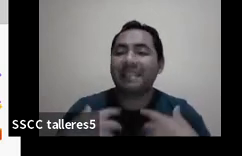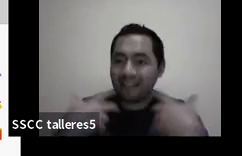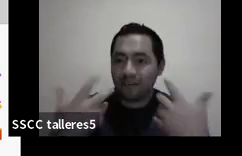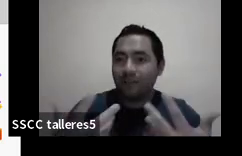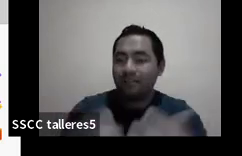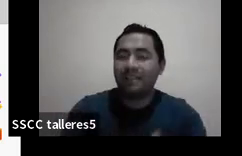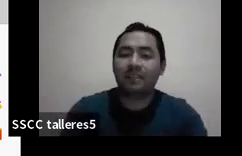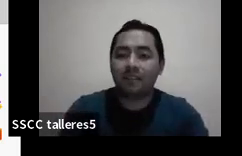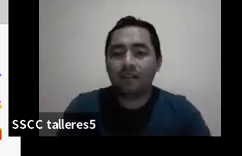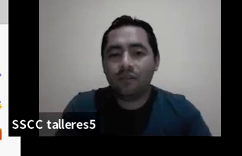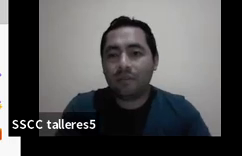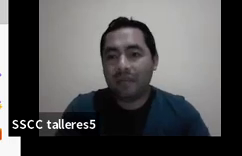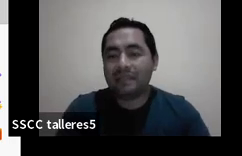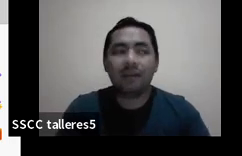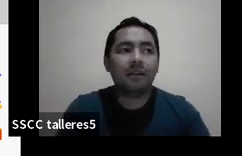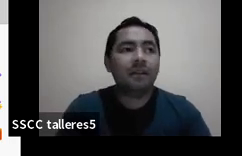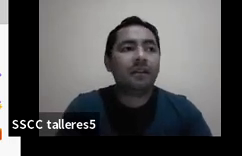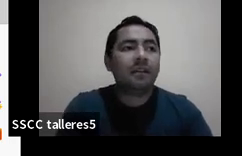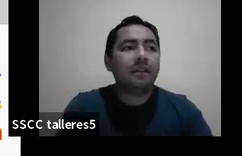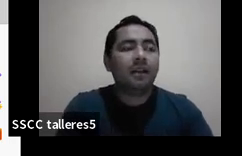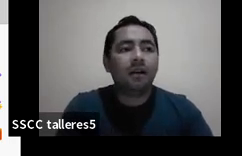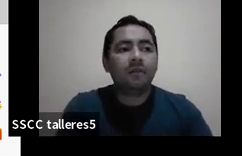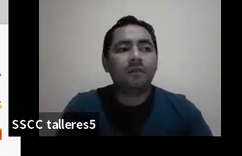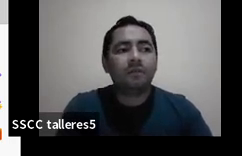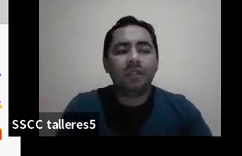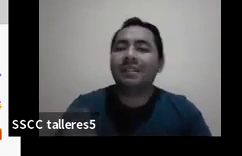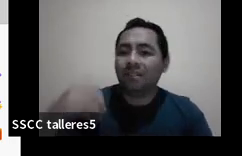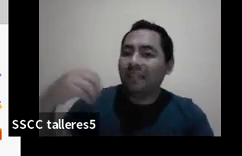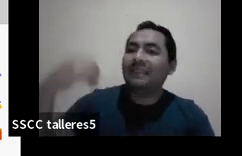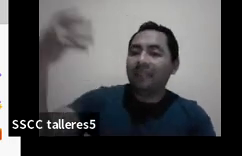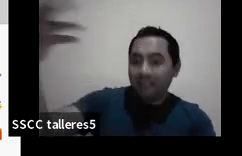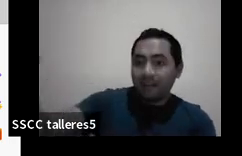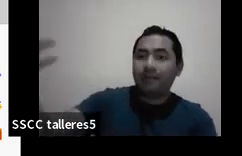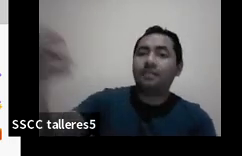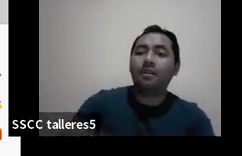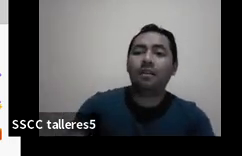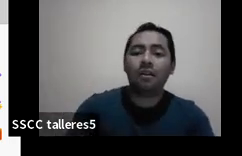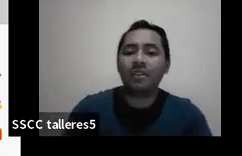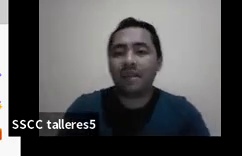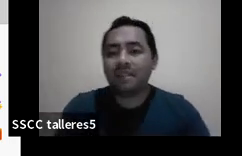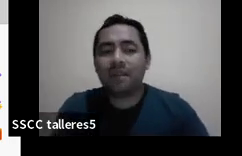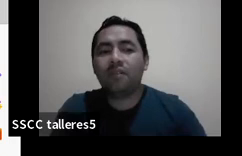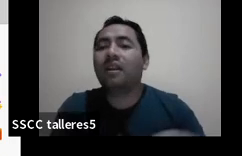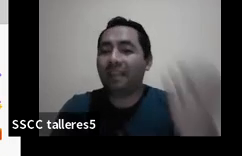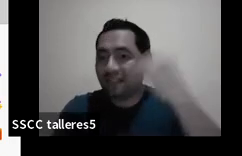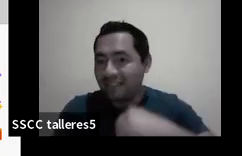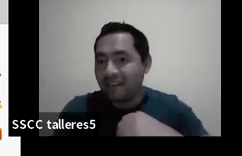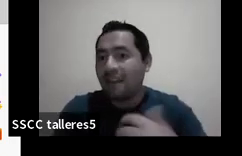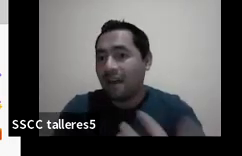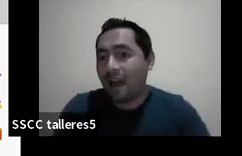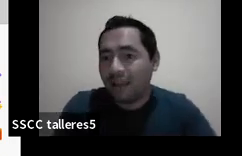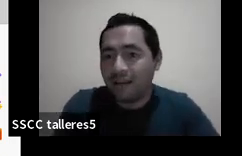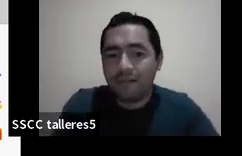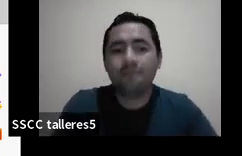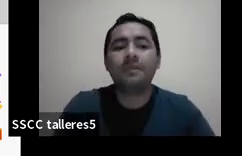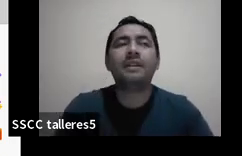tratando de expresar lo que sienten, lo que piensan, y tratando de entender a los demás también lo que quieren